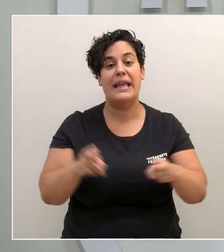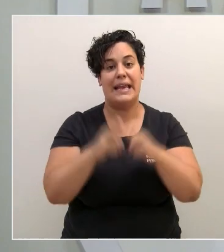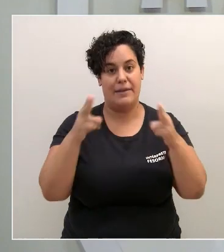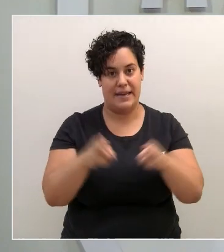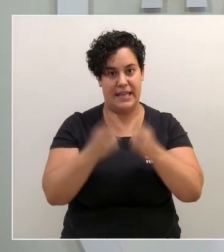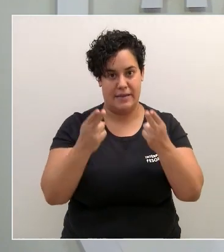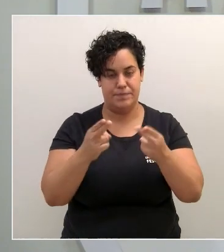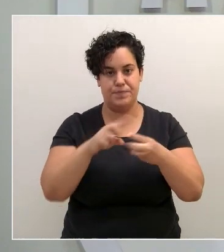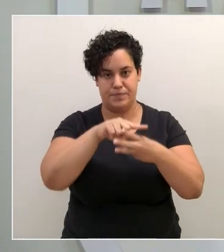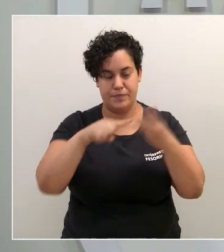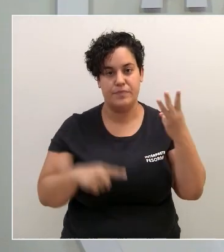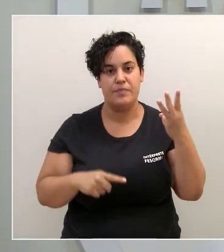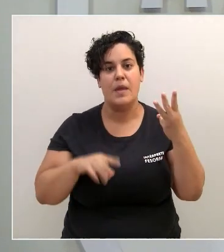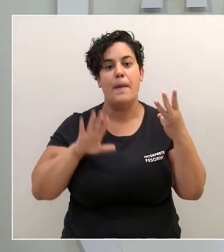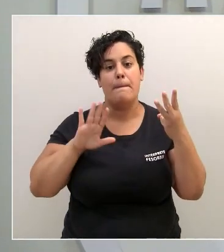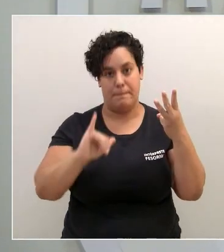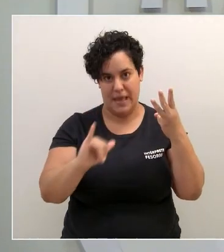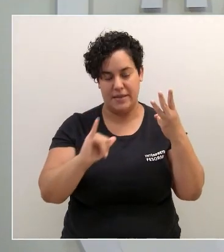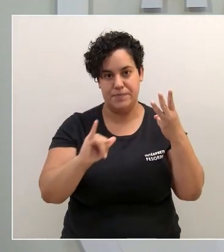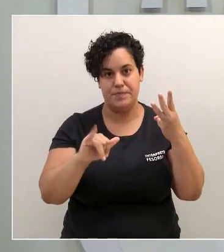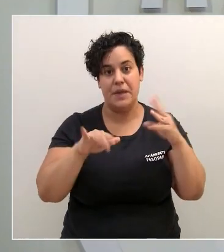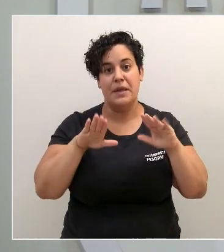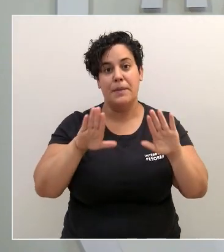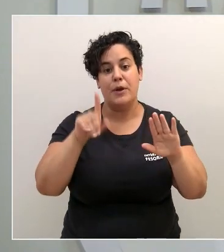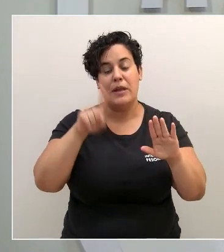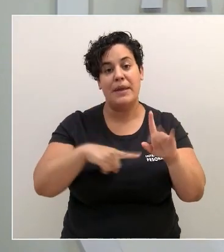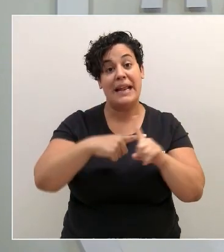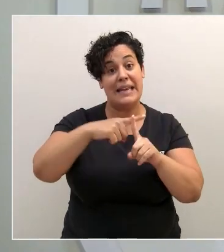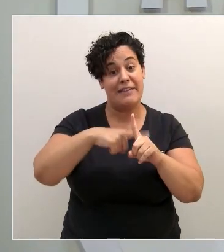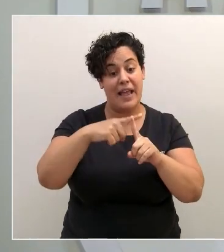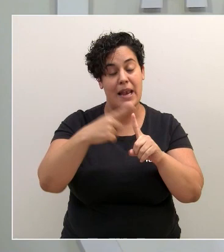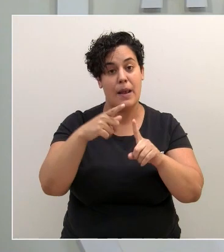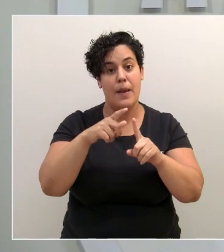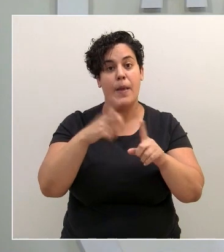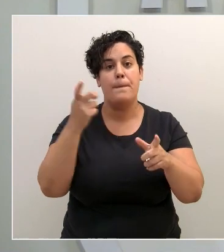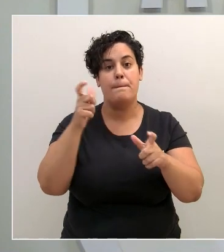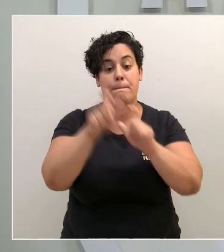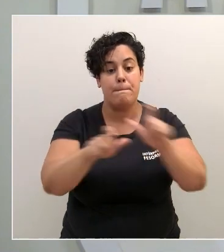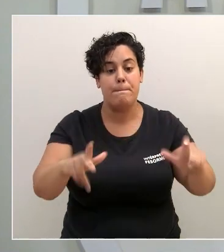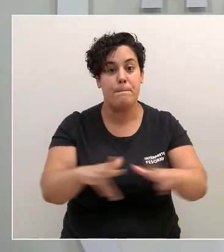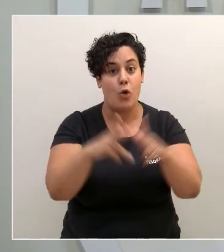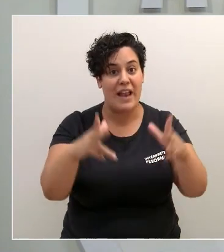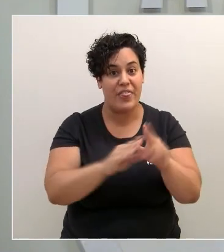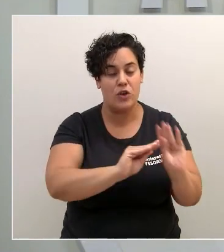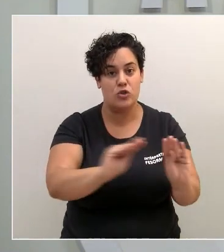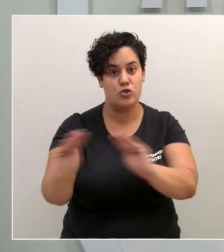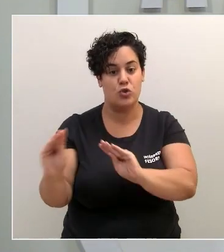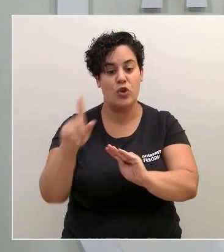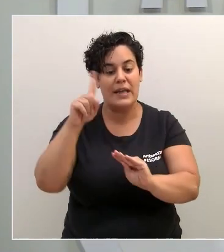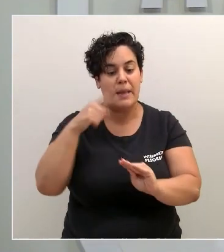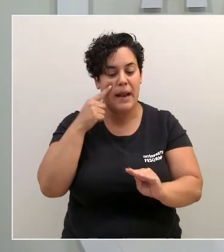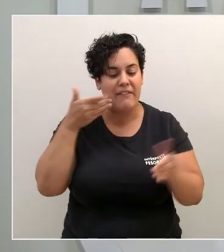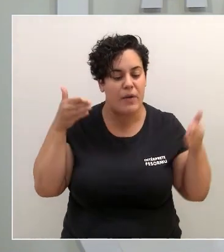se ha contemplado también lo que son el nivel de población y, sobre todo, dónde se focalizan fundamentalmente los